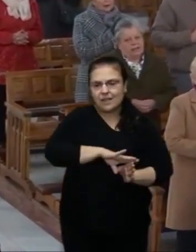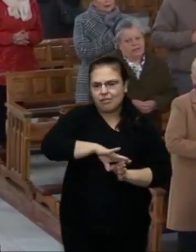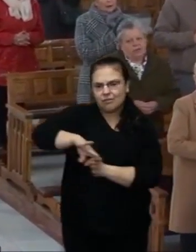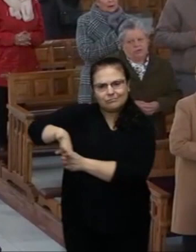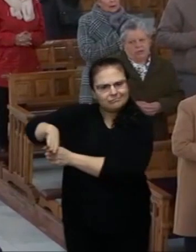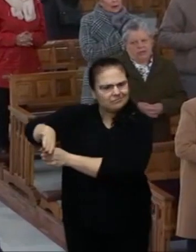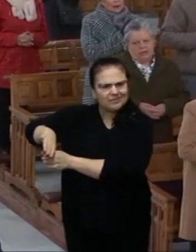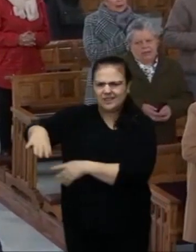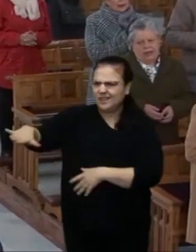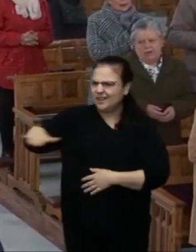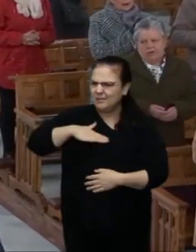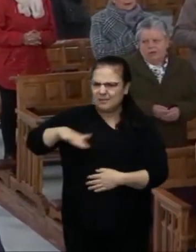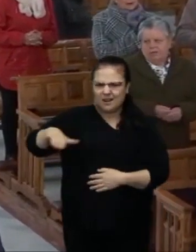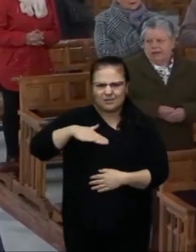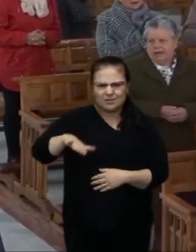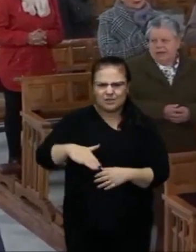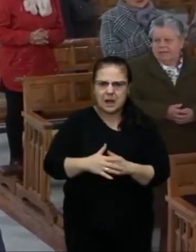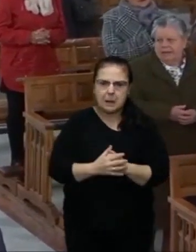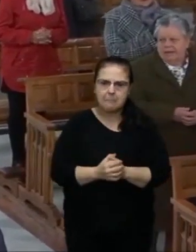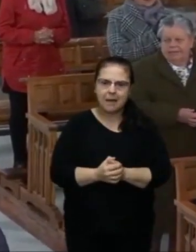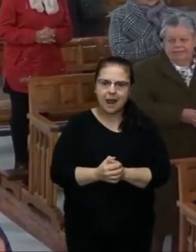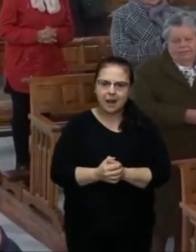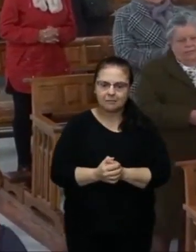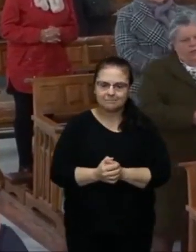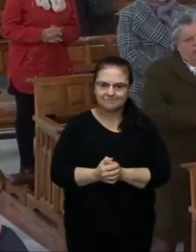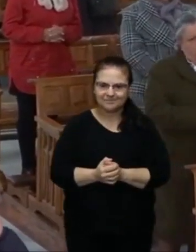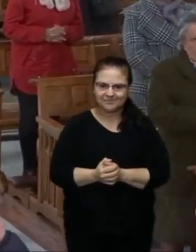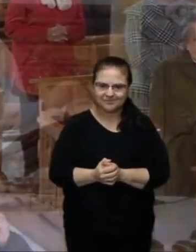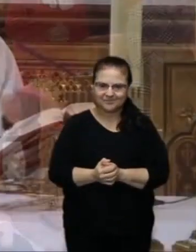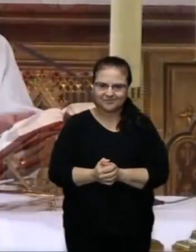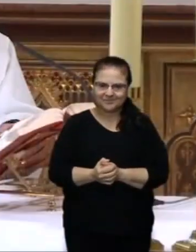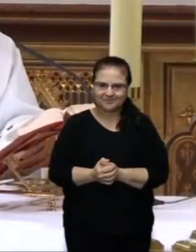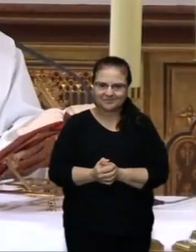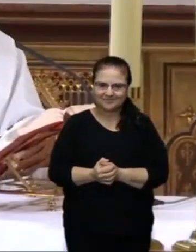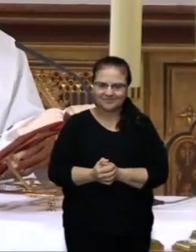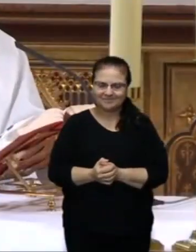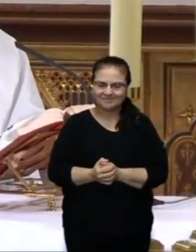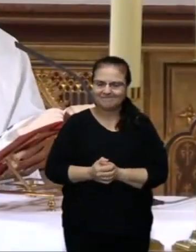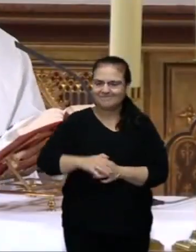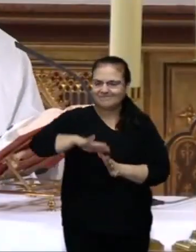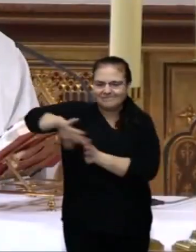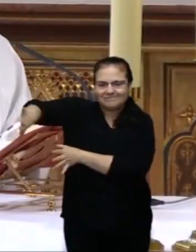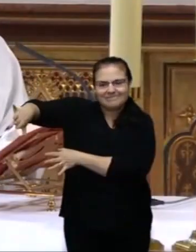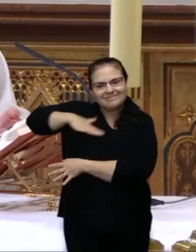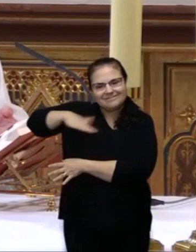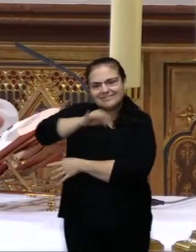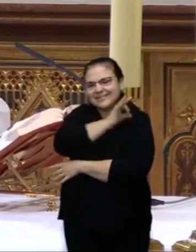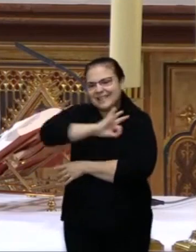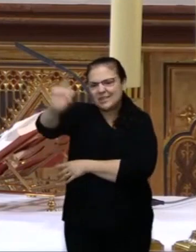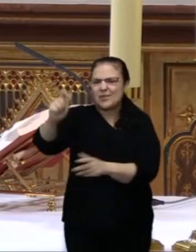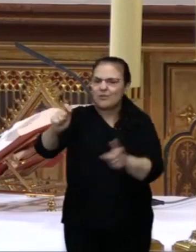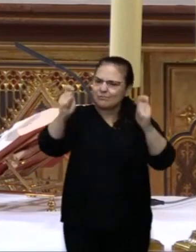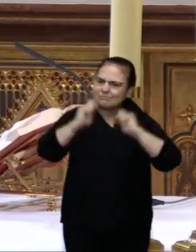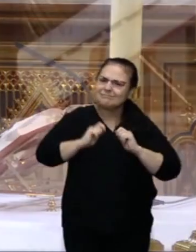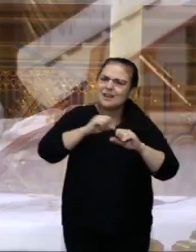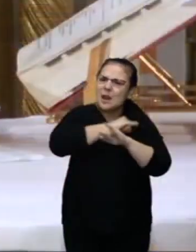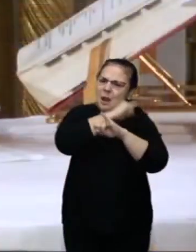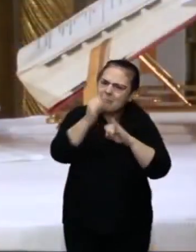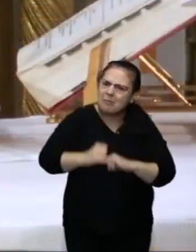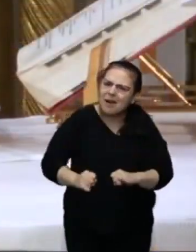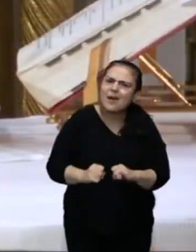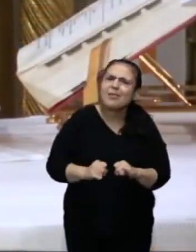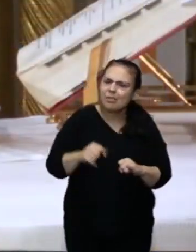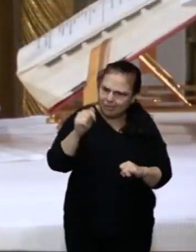la tentación y líbranos del mal. Líbranos de todos los males, Señor, y concédenos la paz en